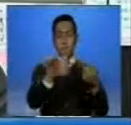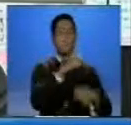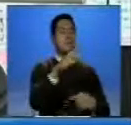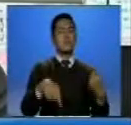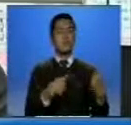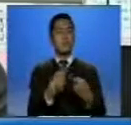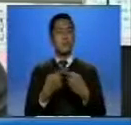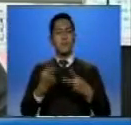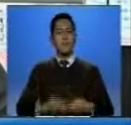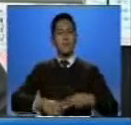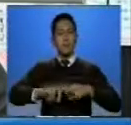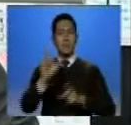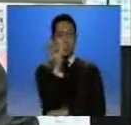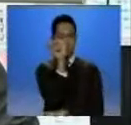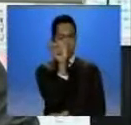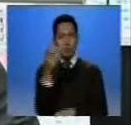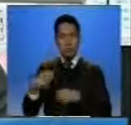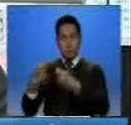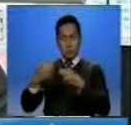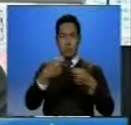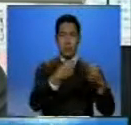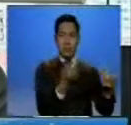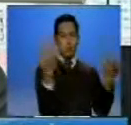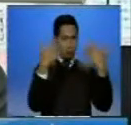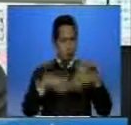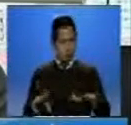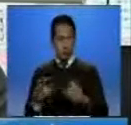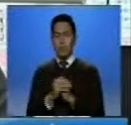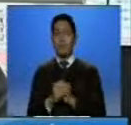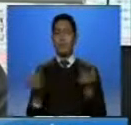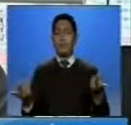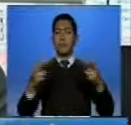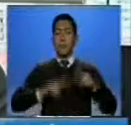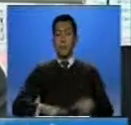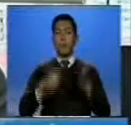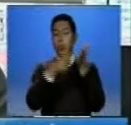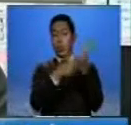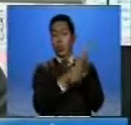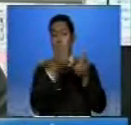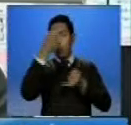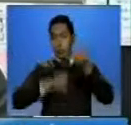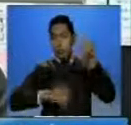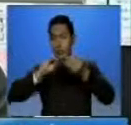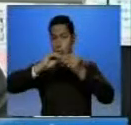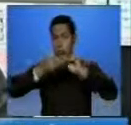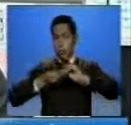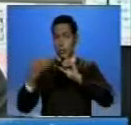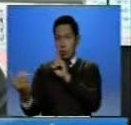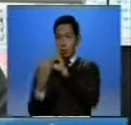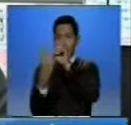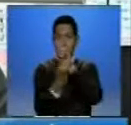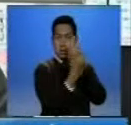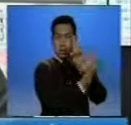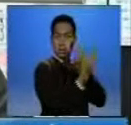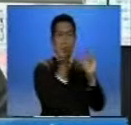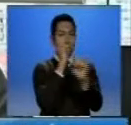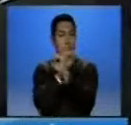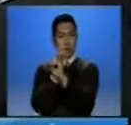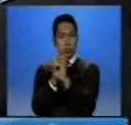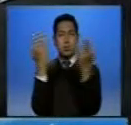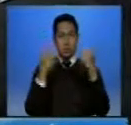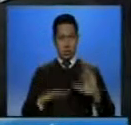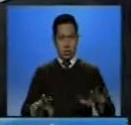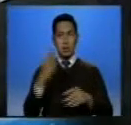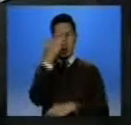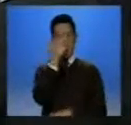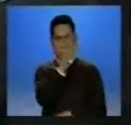las tarjetas. Se ha establecido en base al último número de la cédula, con lo cual pueden acercarse a las instituciones ya fijadas. El